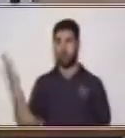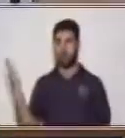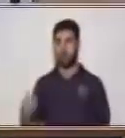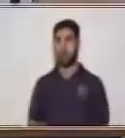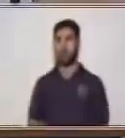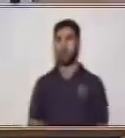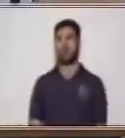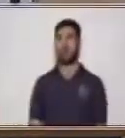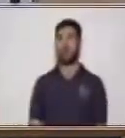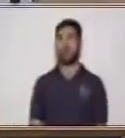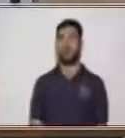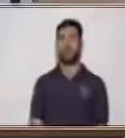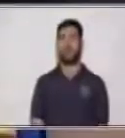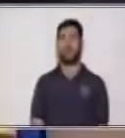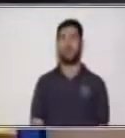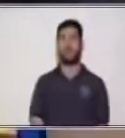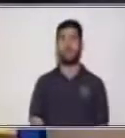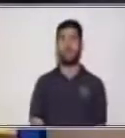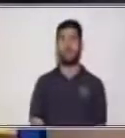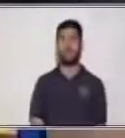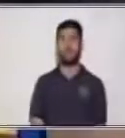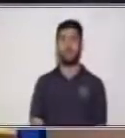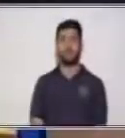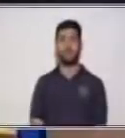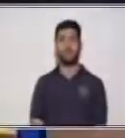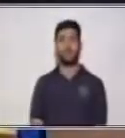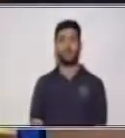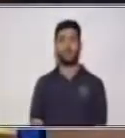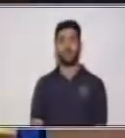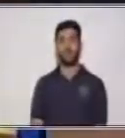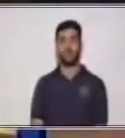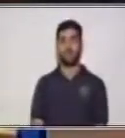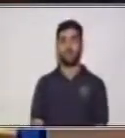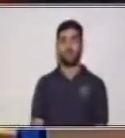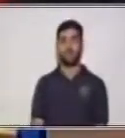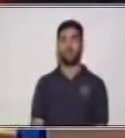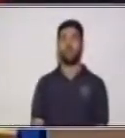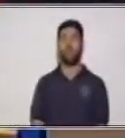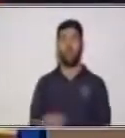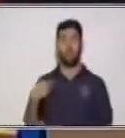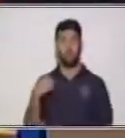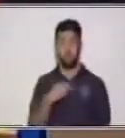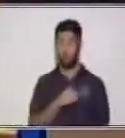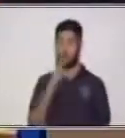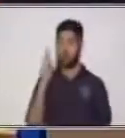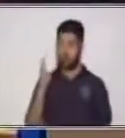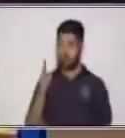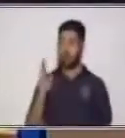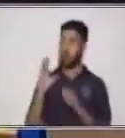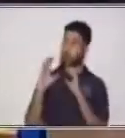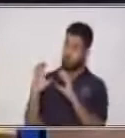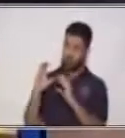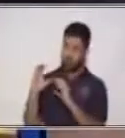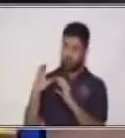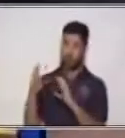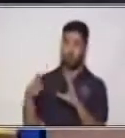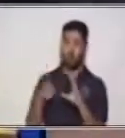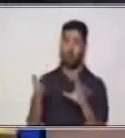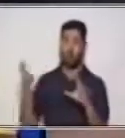sirven para recortar. Tenemos que tener precaución al usarlas. Y tenemos